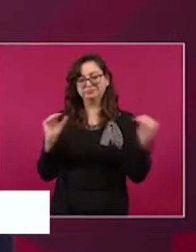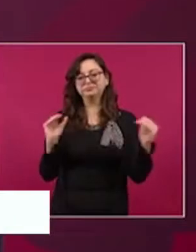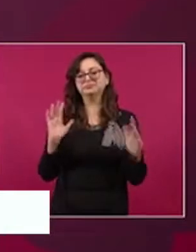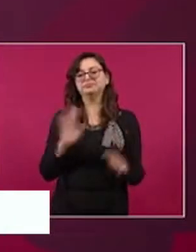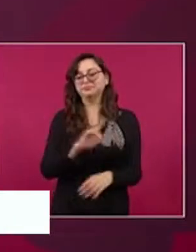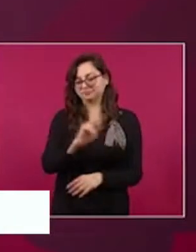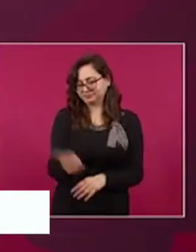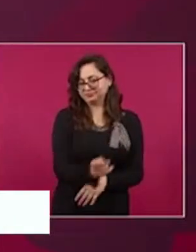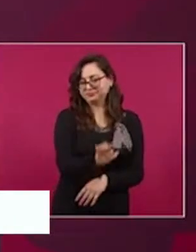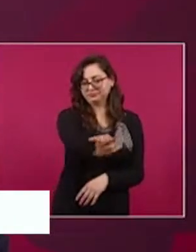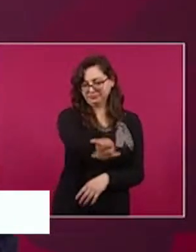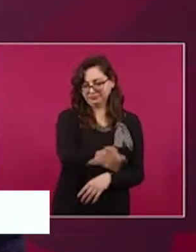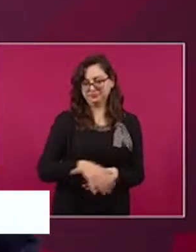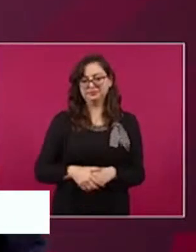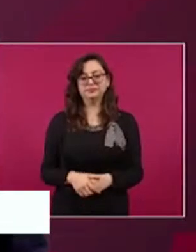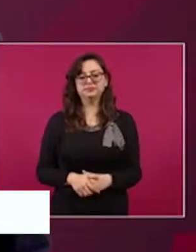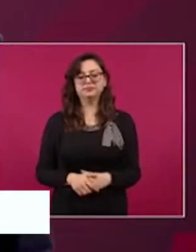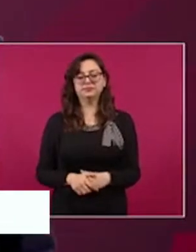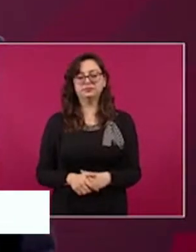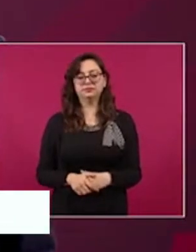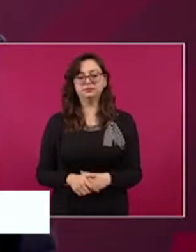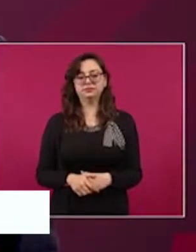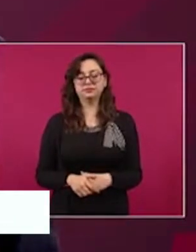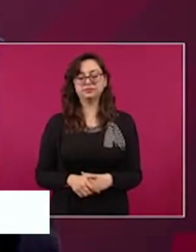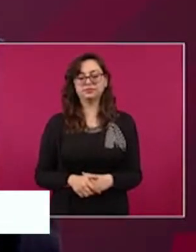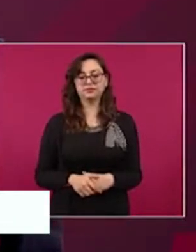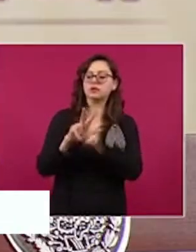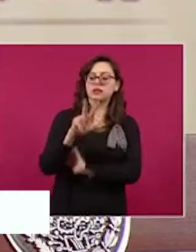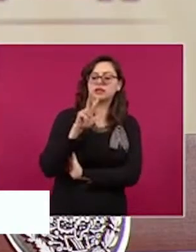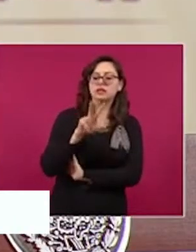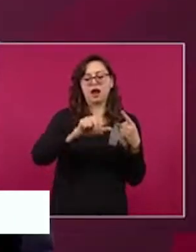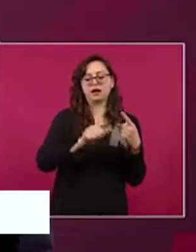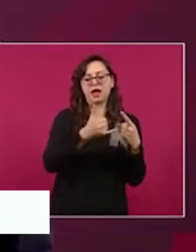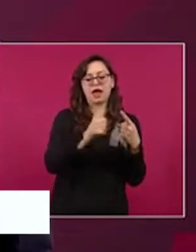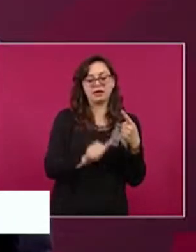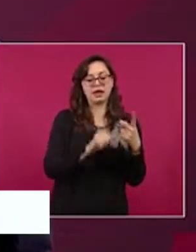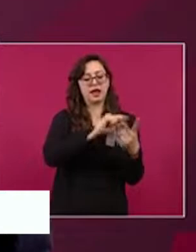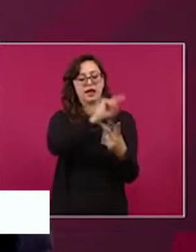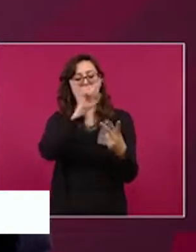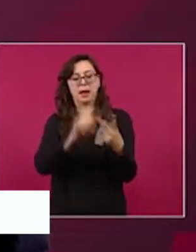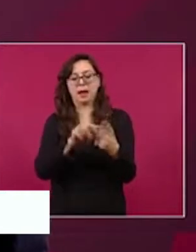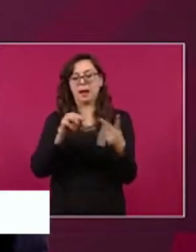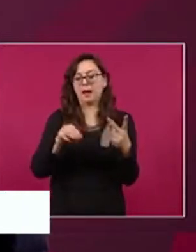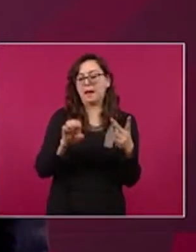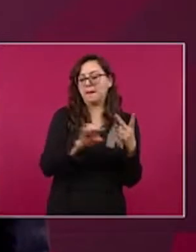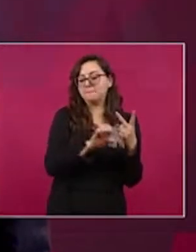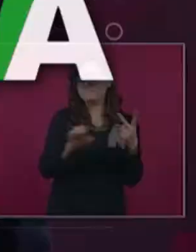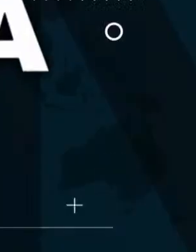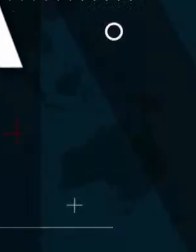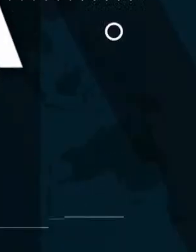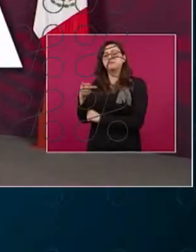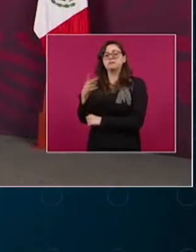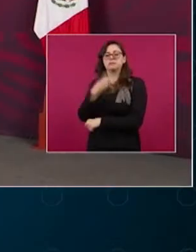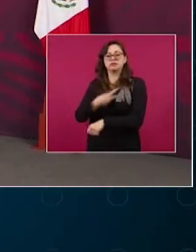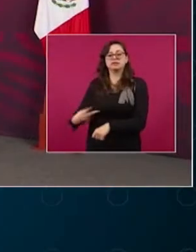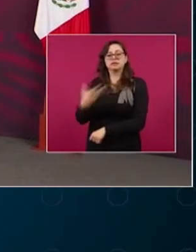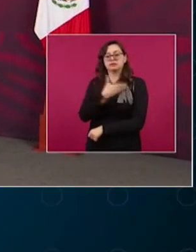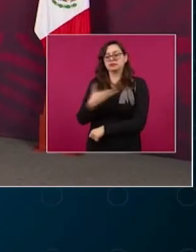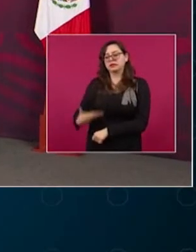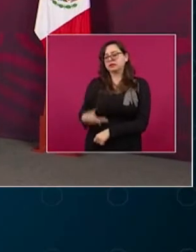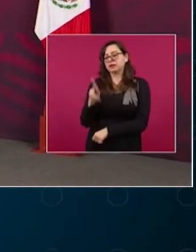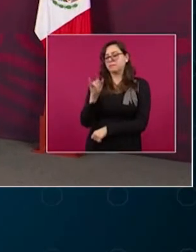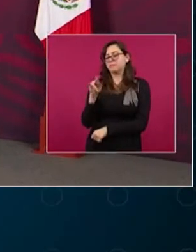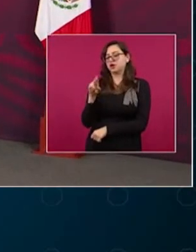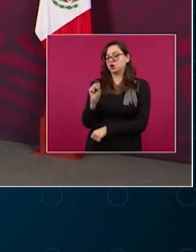¿Ustedes creen que si hubiese ganado Anaya o Mitt, hubiesen juzgado a García Luna?